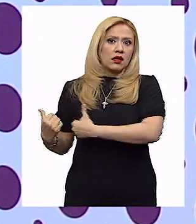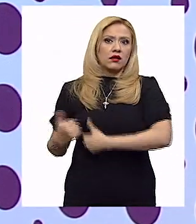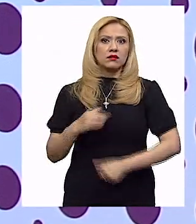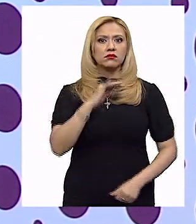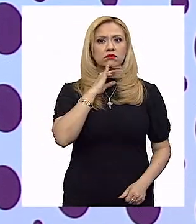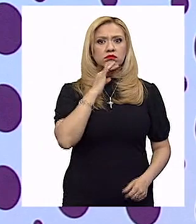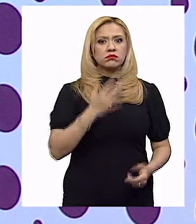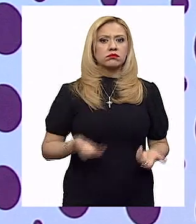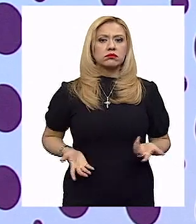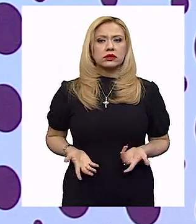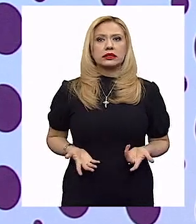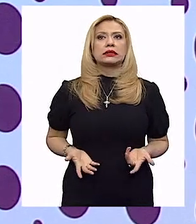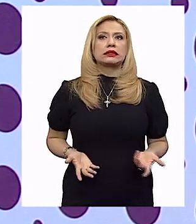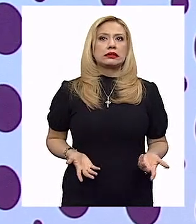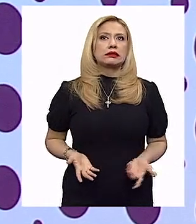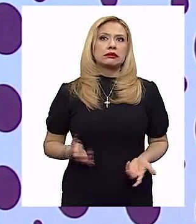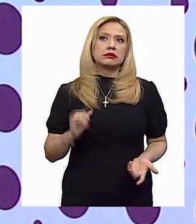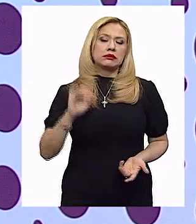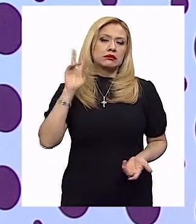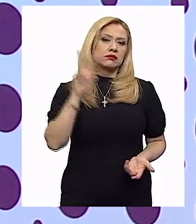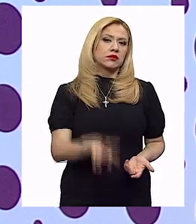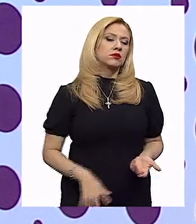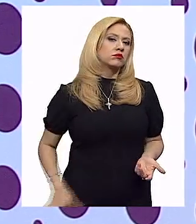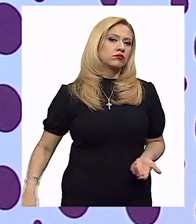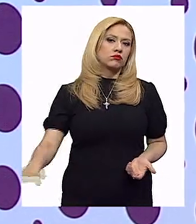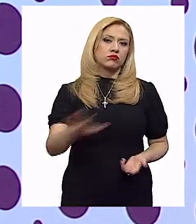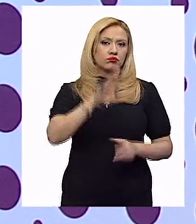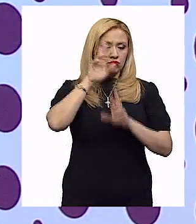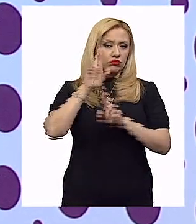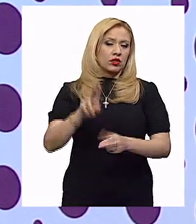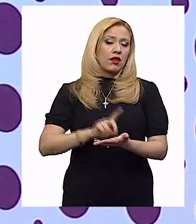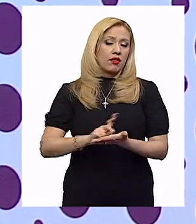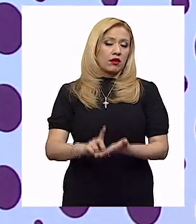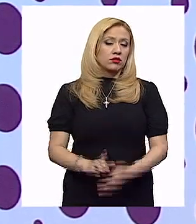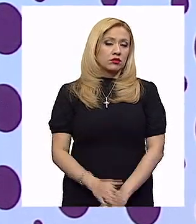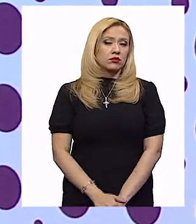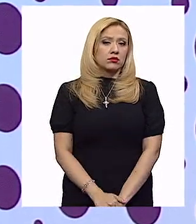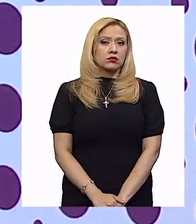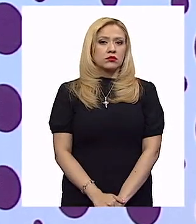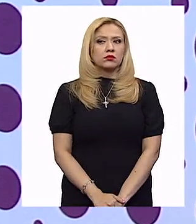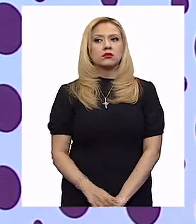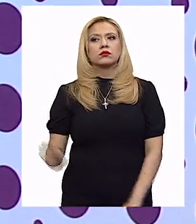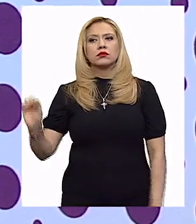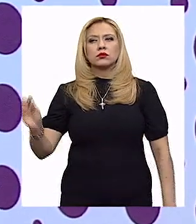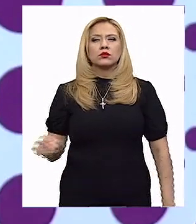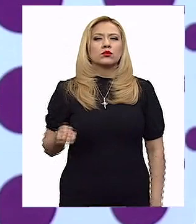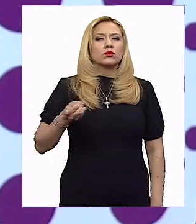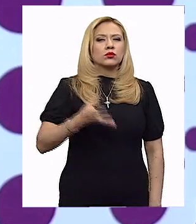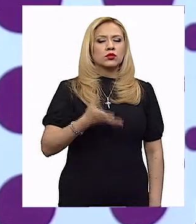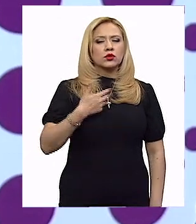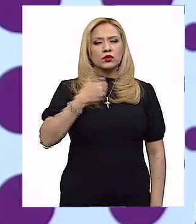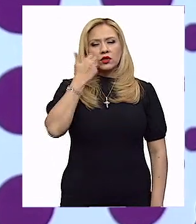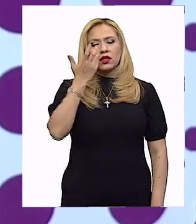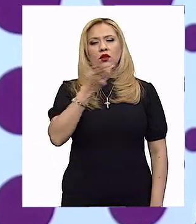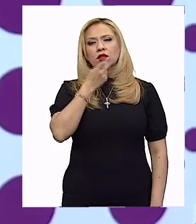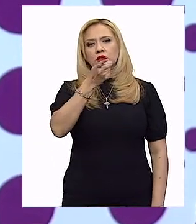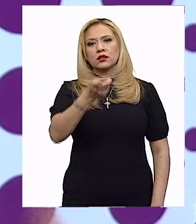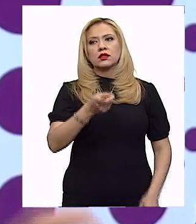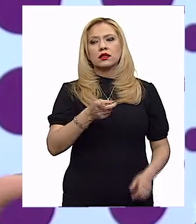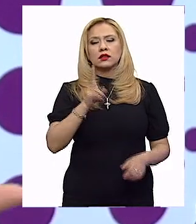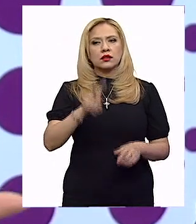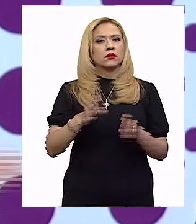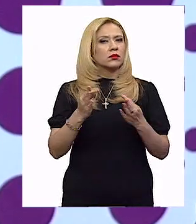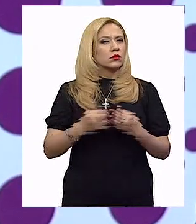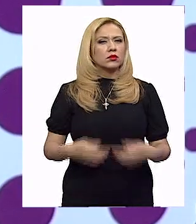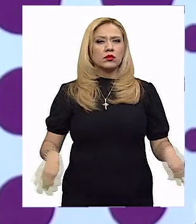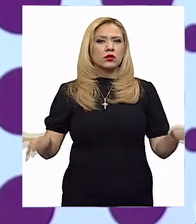por el impacto que tienen en la sociedad y en la garantía de derechos. Claro. Yo nada más un poco complementar también el aspecto de la importancia de